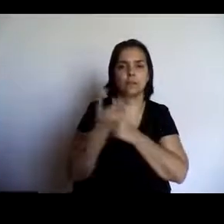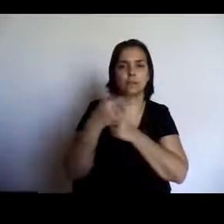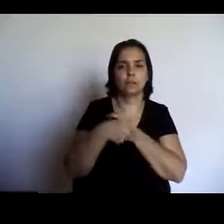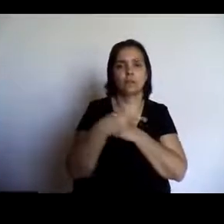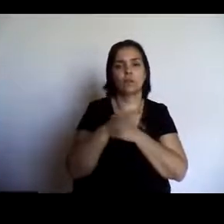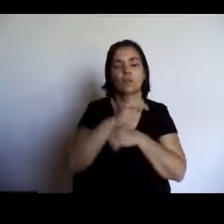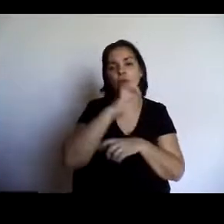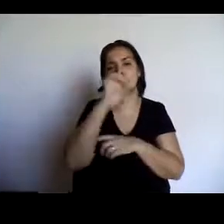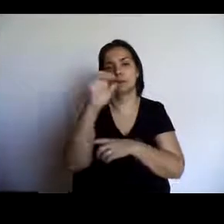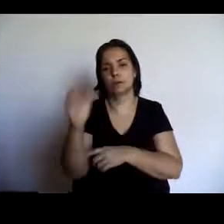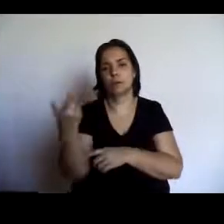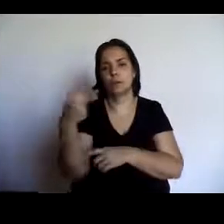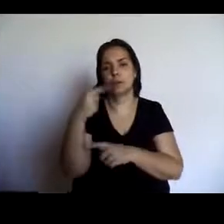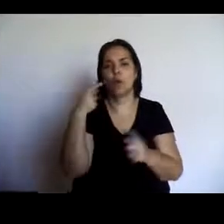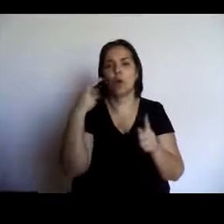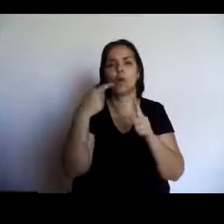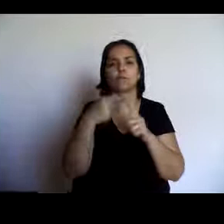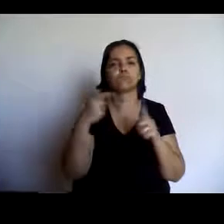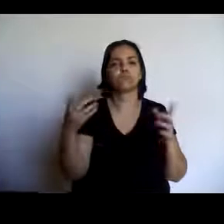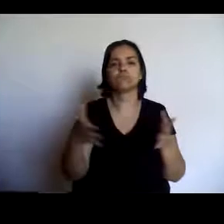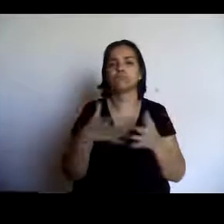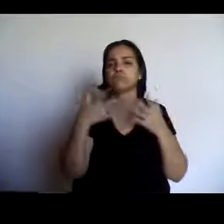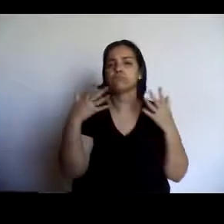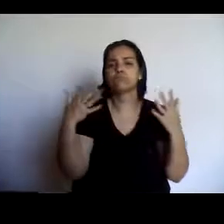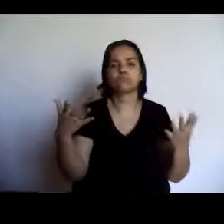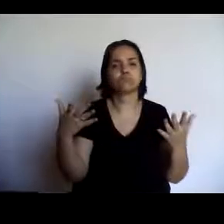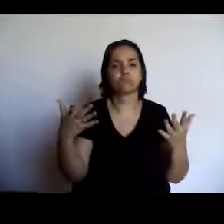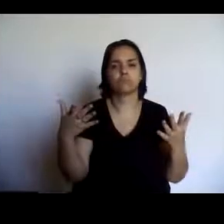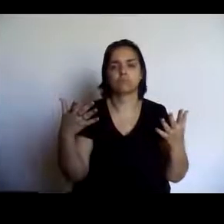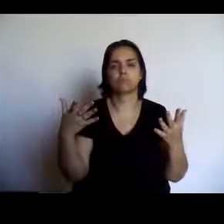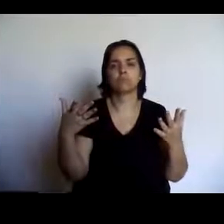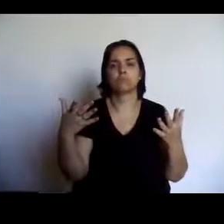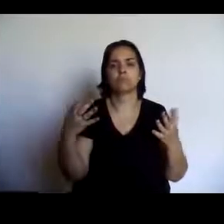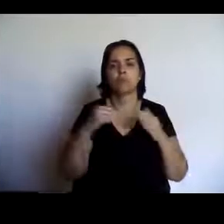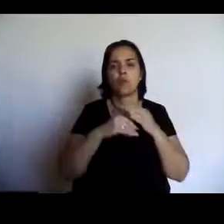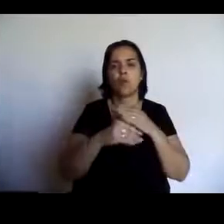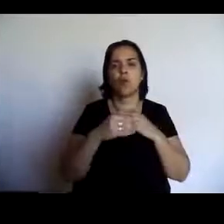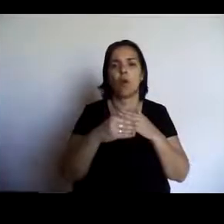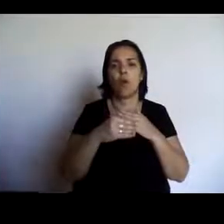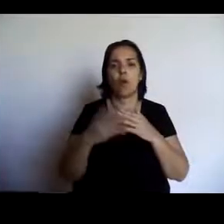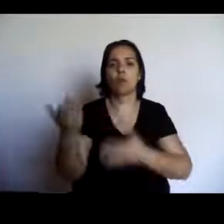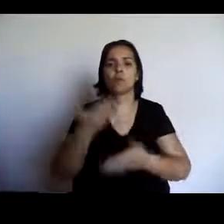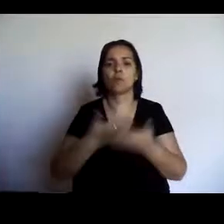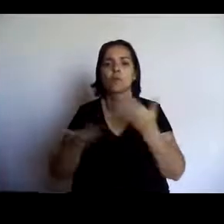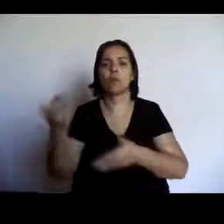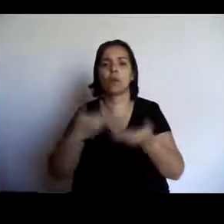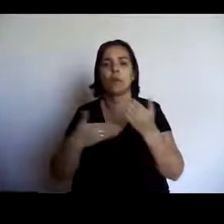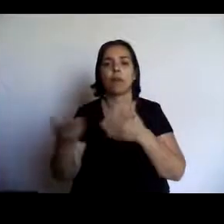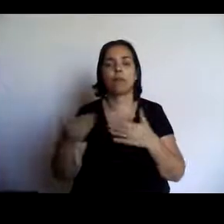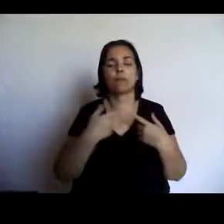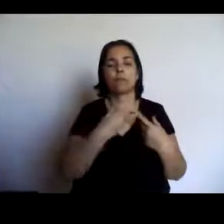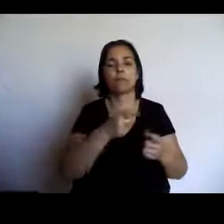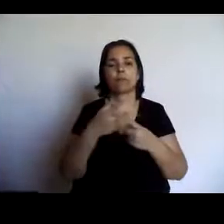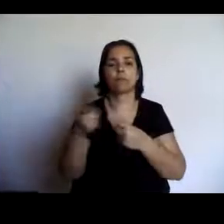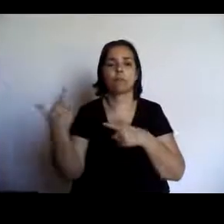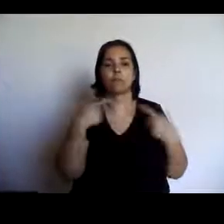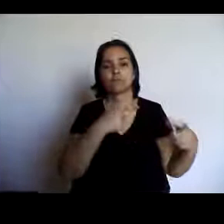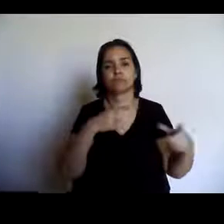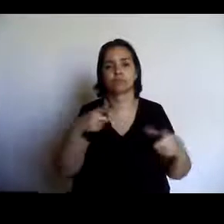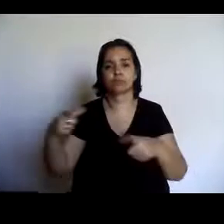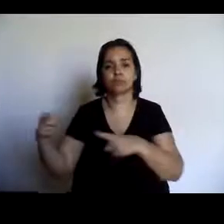europeas, con el fin de crear y consolidar vínculos de cooperación en diferentes ámbitos de